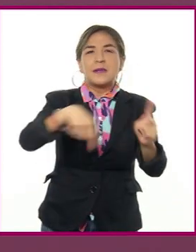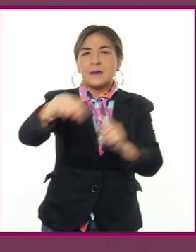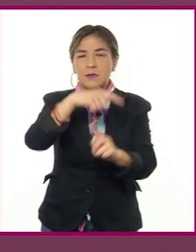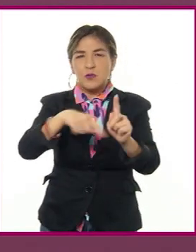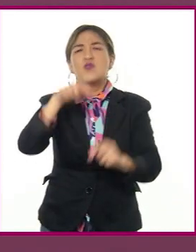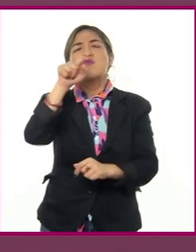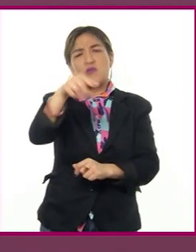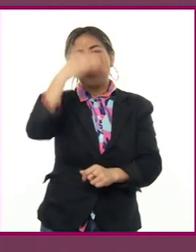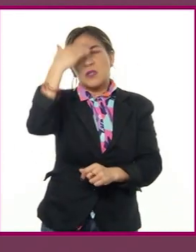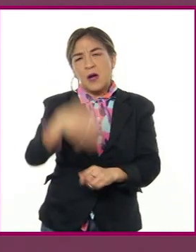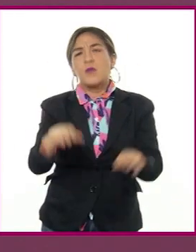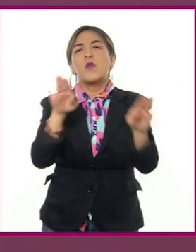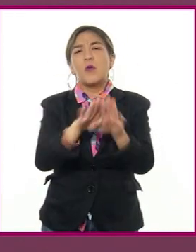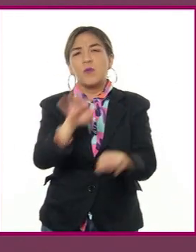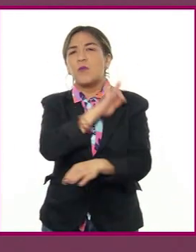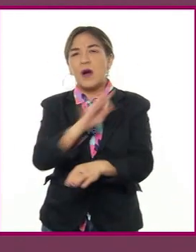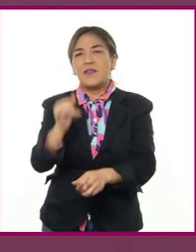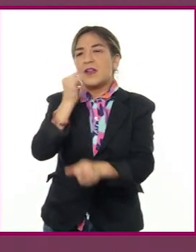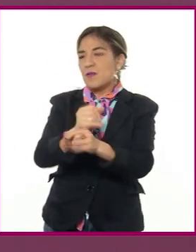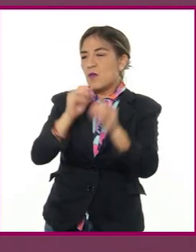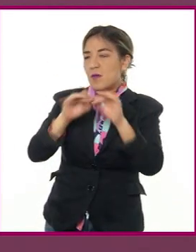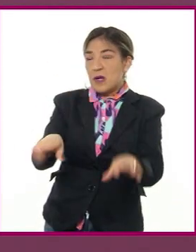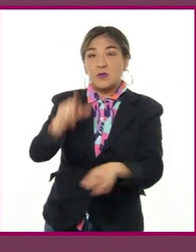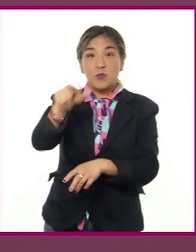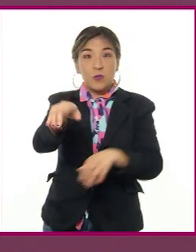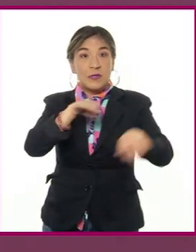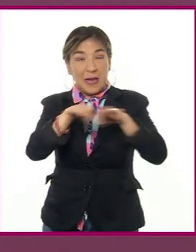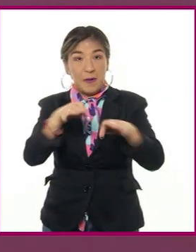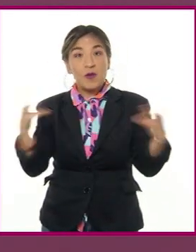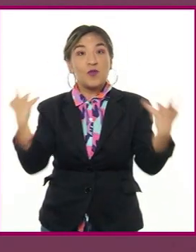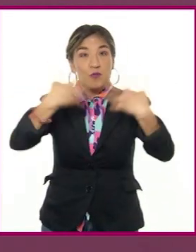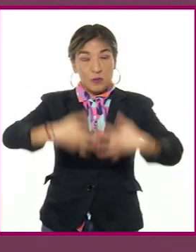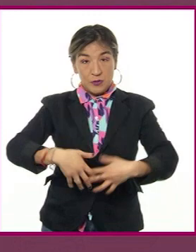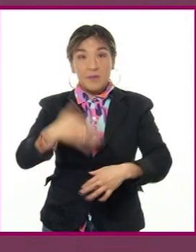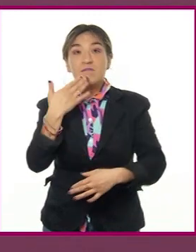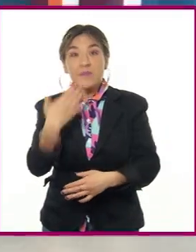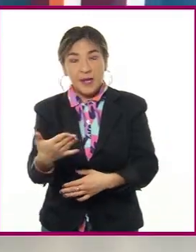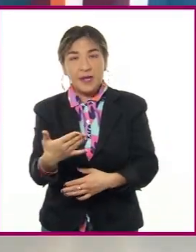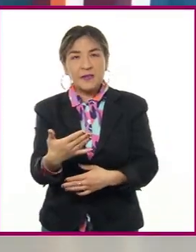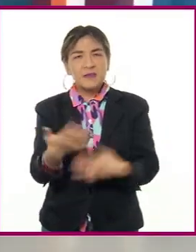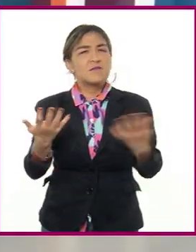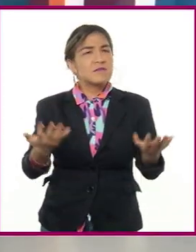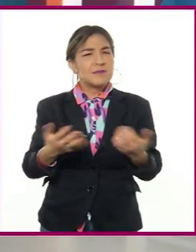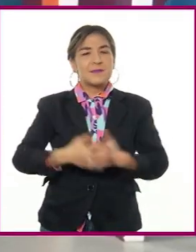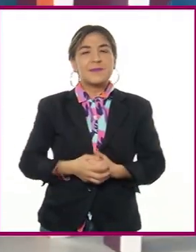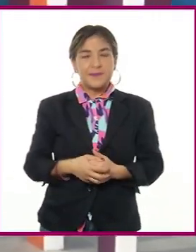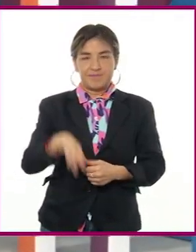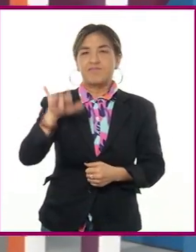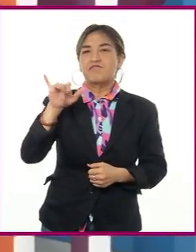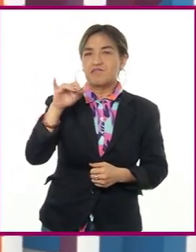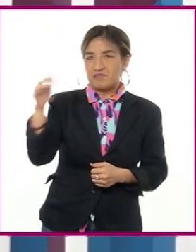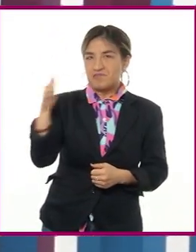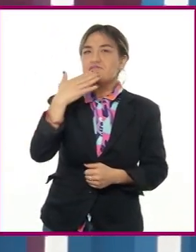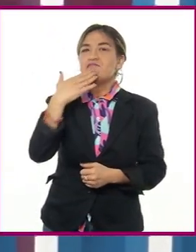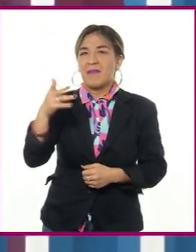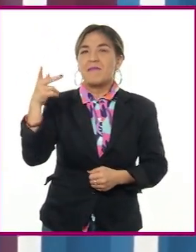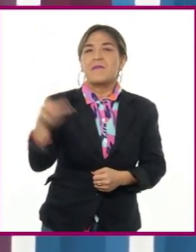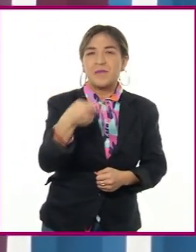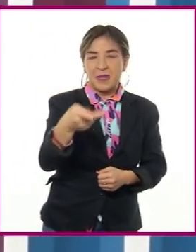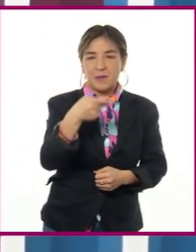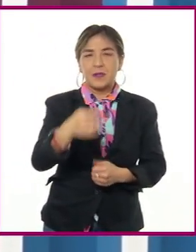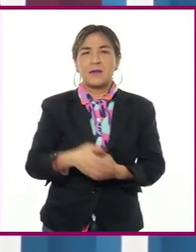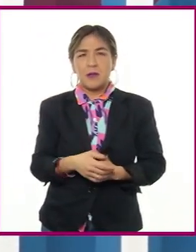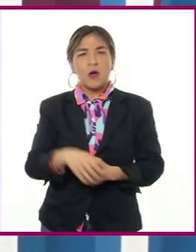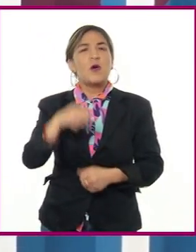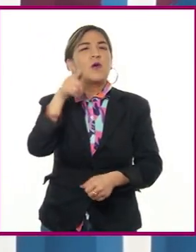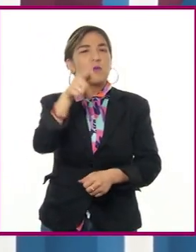qué manera podemos informarnos si su labor está siendo realizada con legitimidad? Excelente pregunta, maestra.